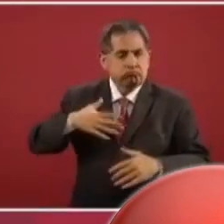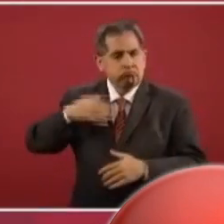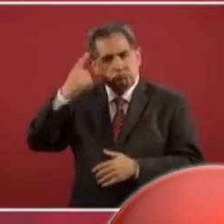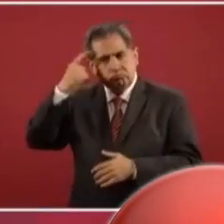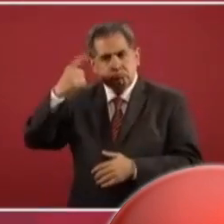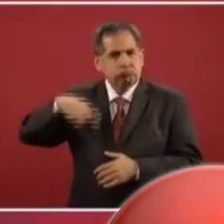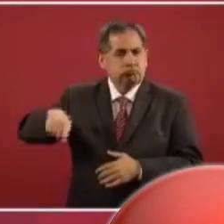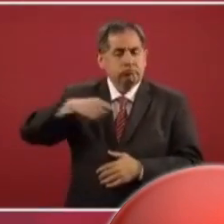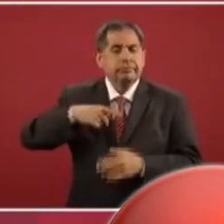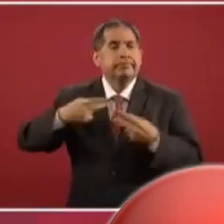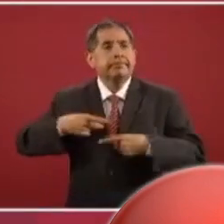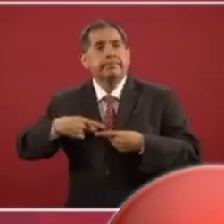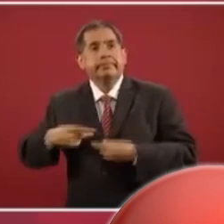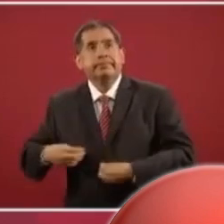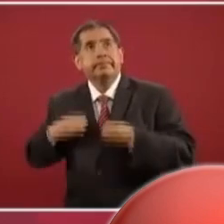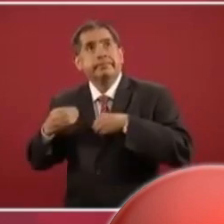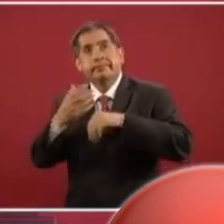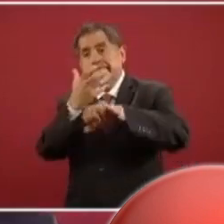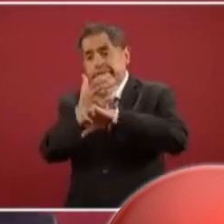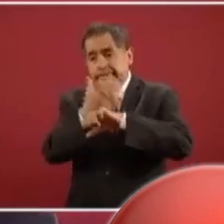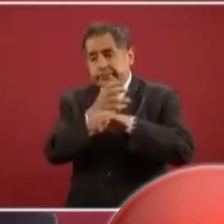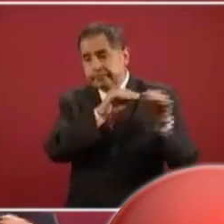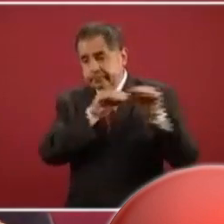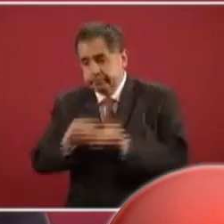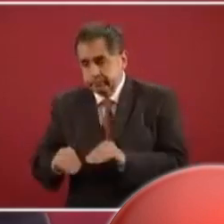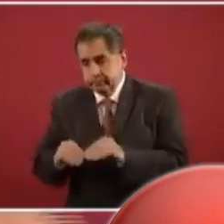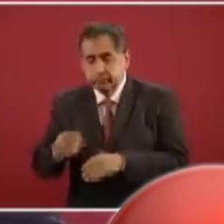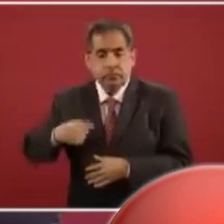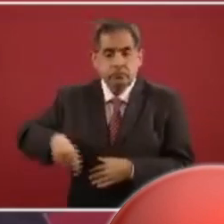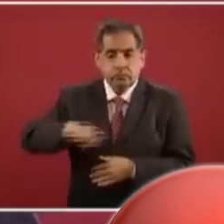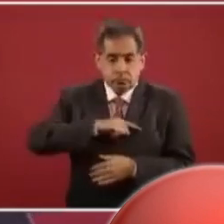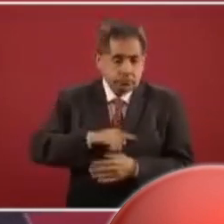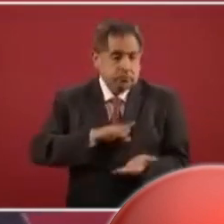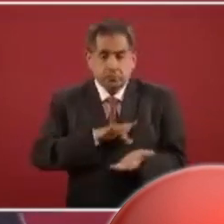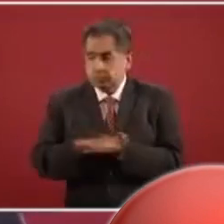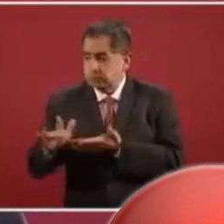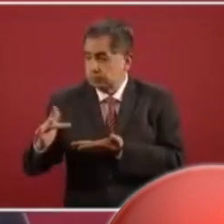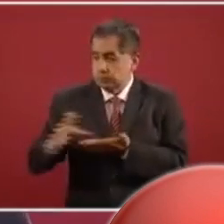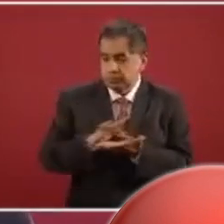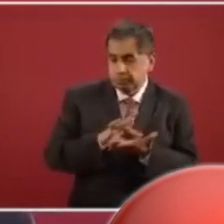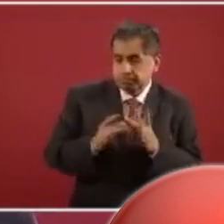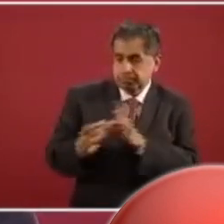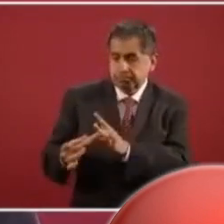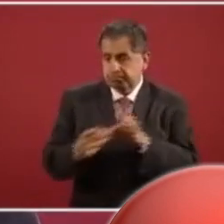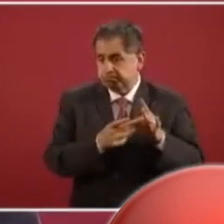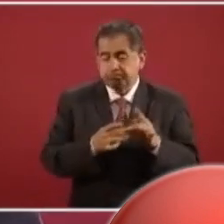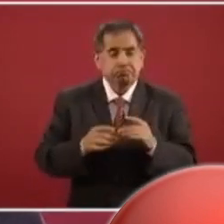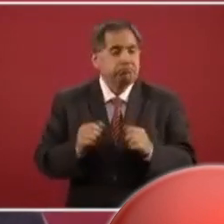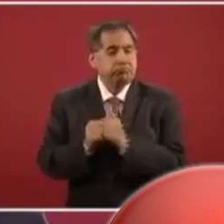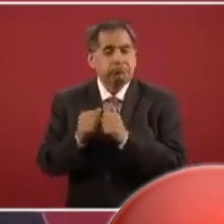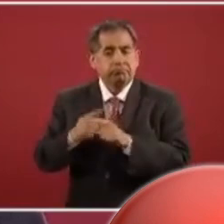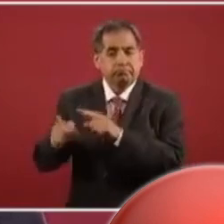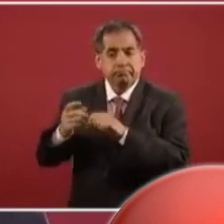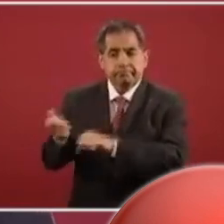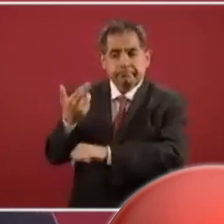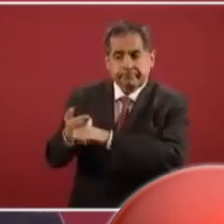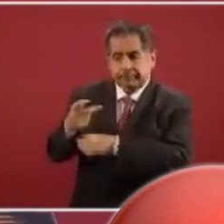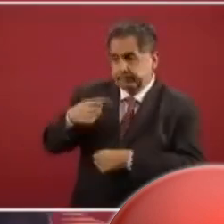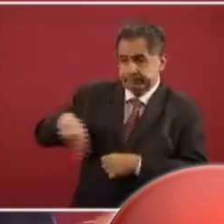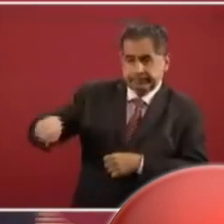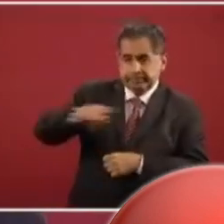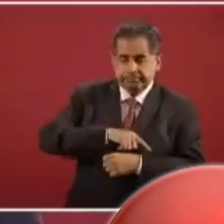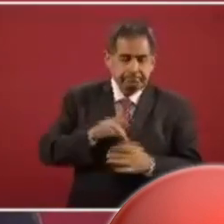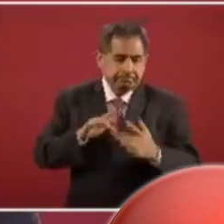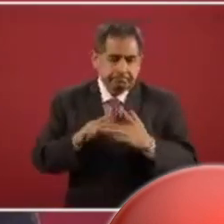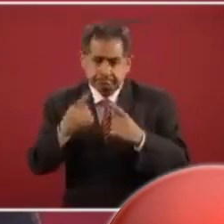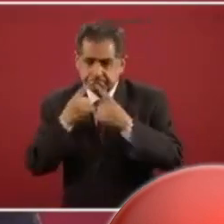nuestros paisanos. Nosotros como institución, apoyándonos en otras entidades del gobierno federal,